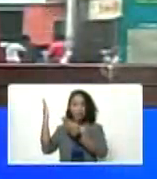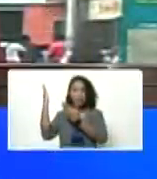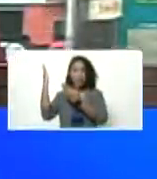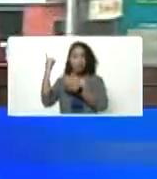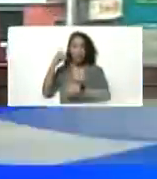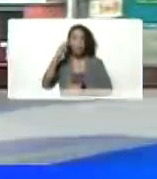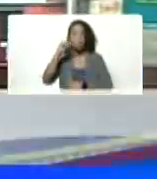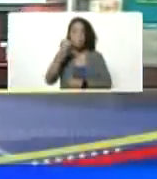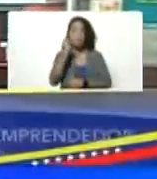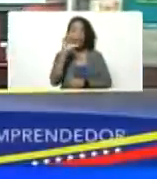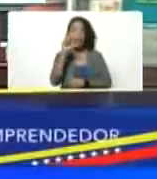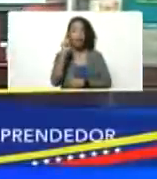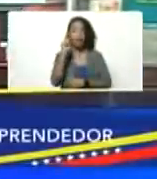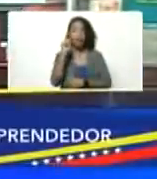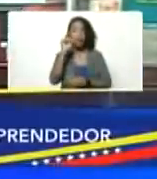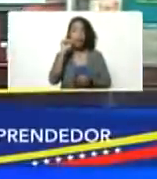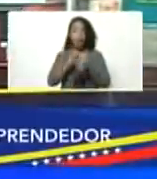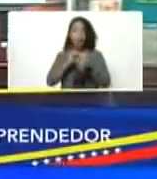Mila de la Roca.